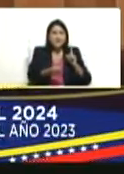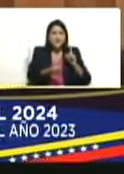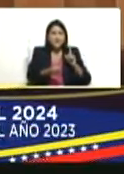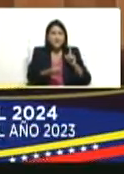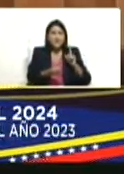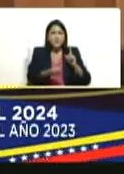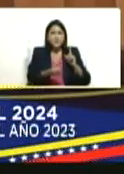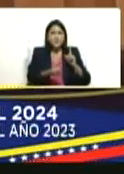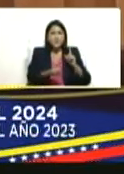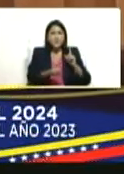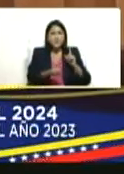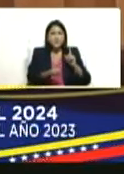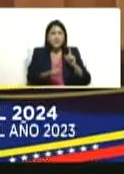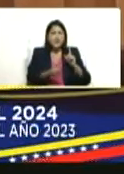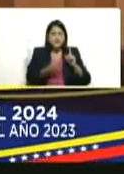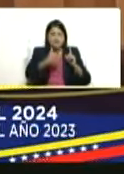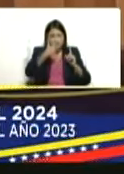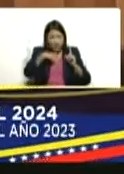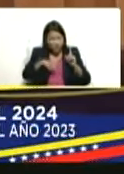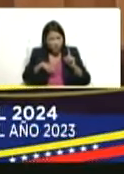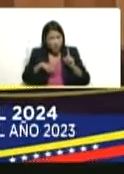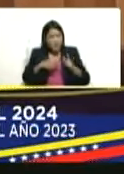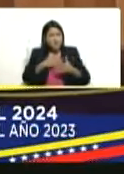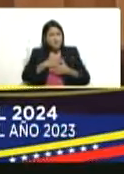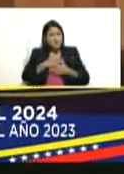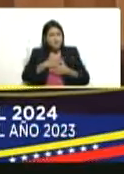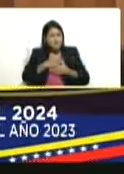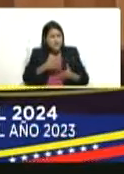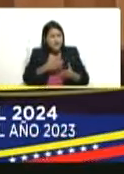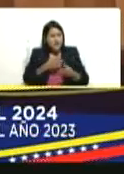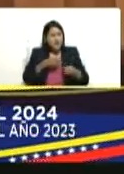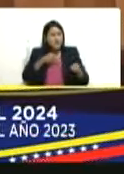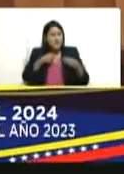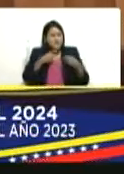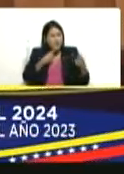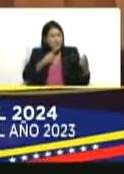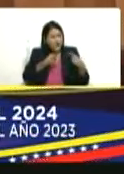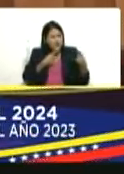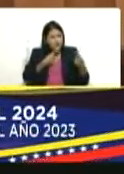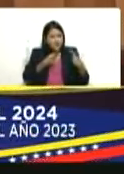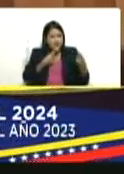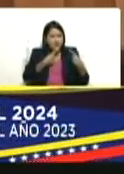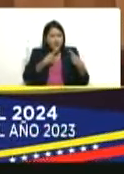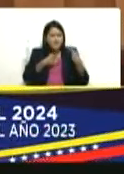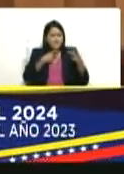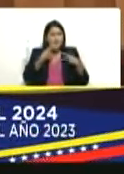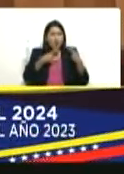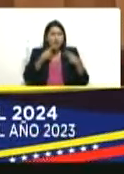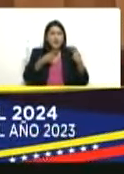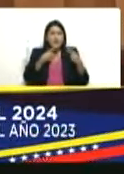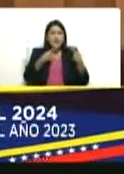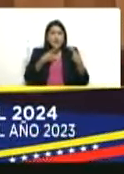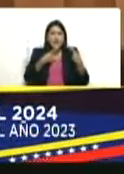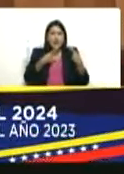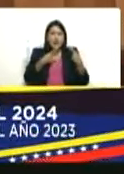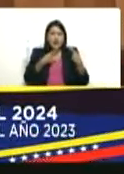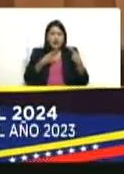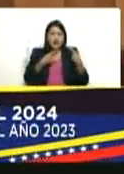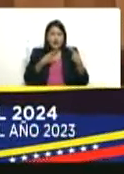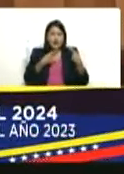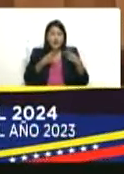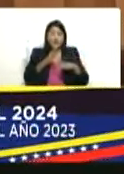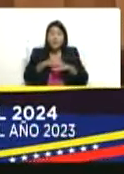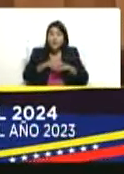de magnanimidad, de verdadera diplomacia, de verdadera política con P mayúscula, cuando